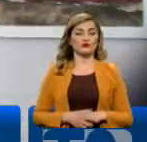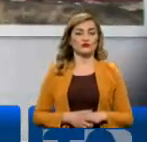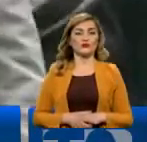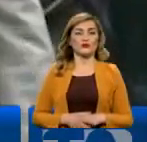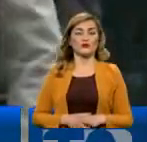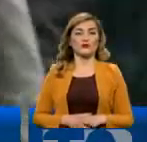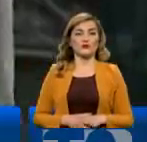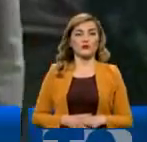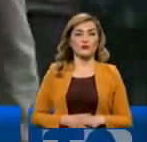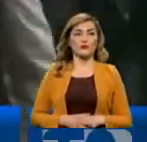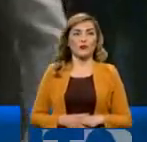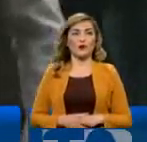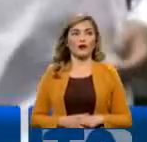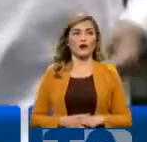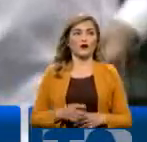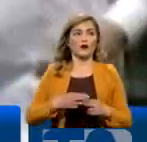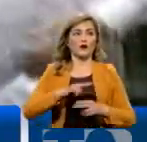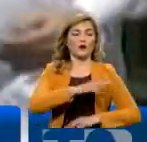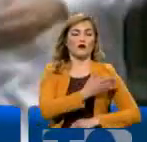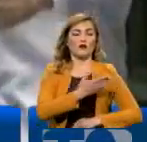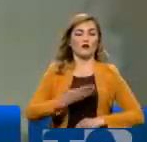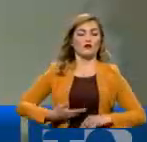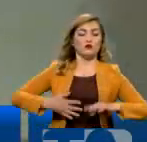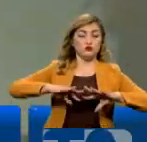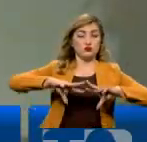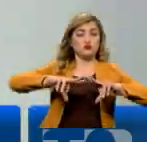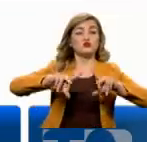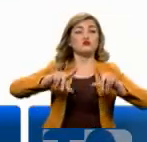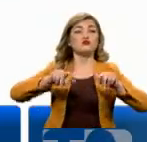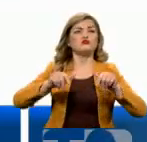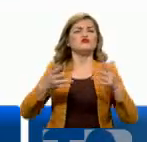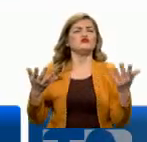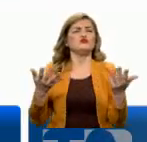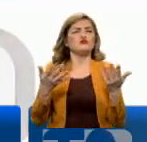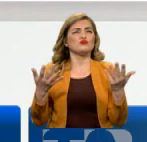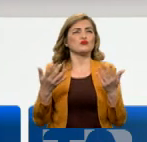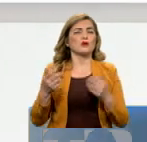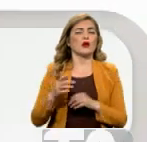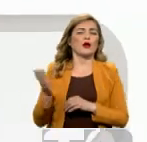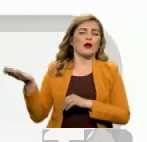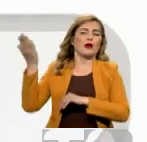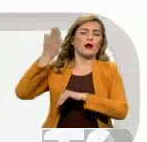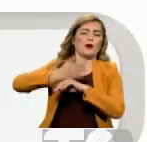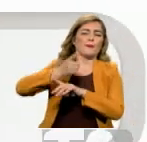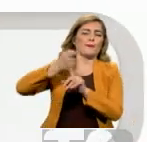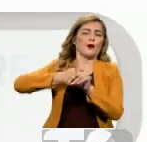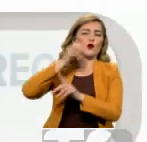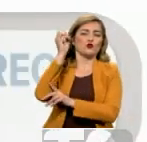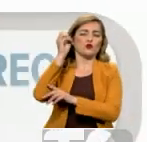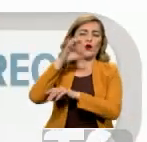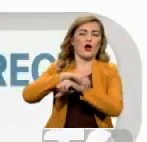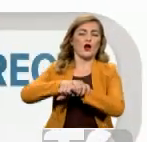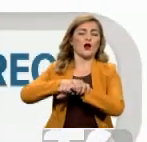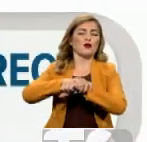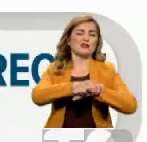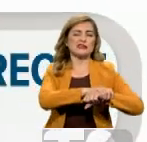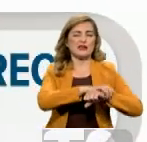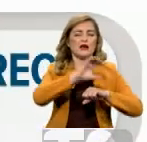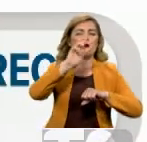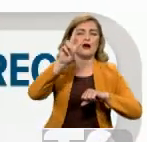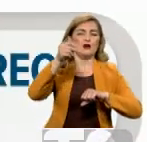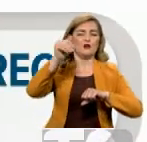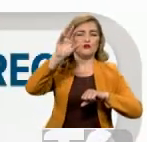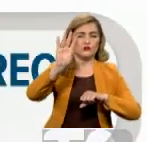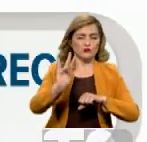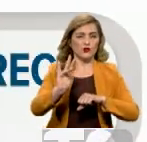este recorrido de glace en lo que a los casos de corrupción se refiere se agrava desde su detención en octubre del 2017 por el